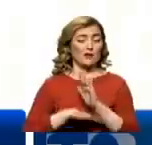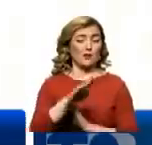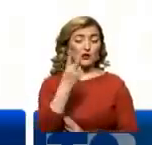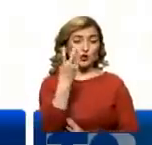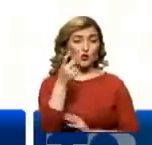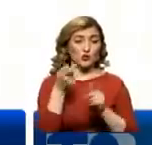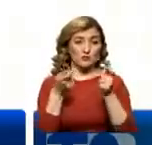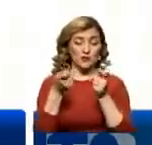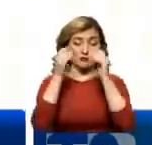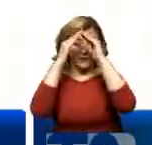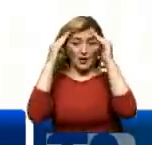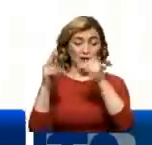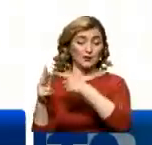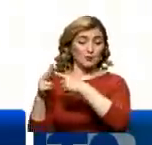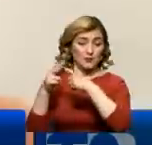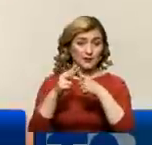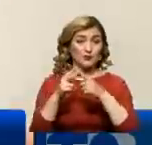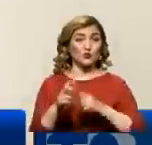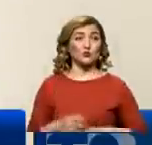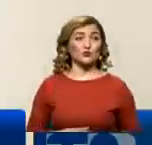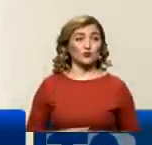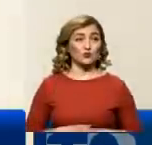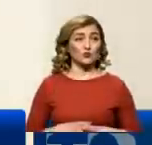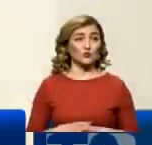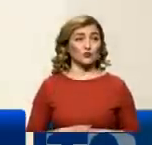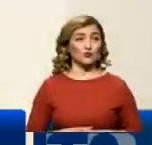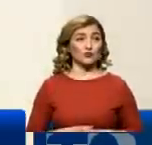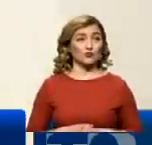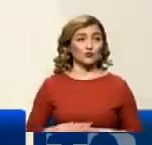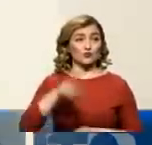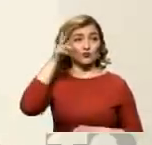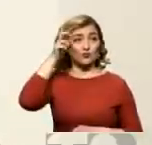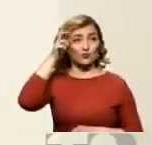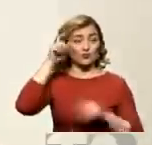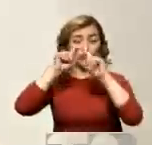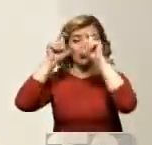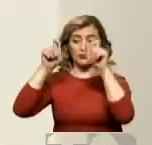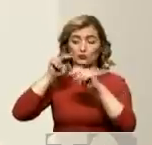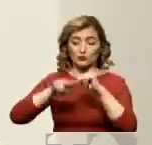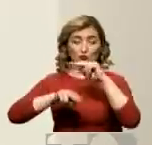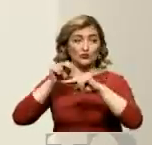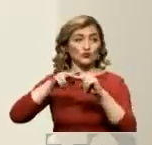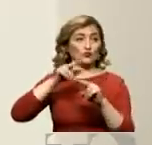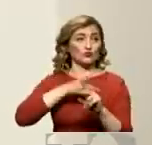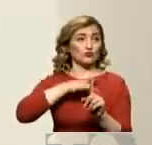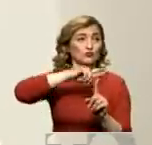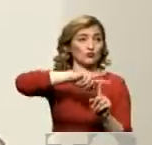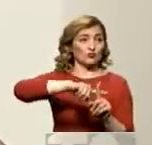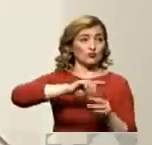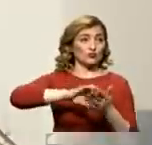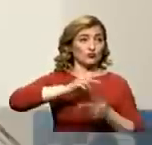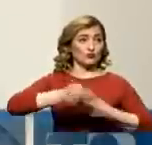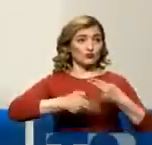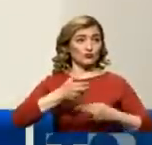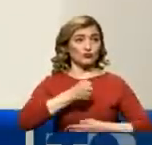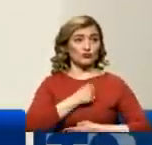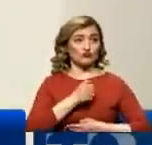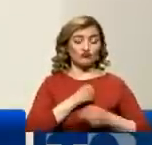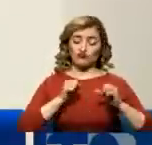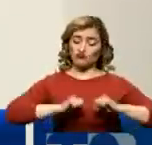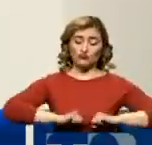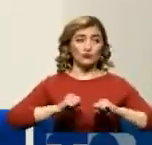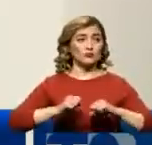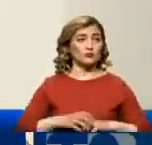12,000 operaciones de créditos hipotecarios. Yo creo que los constructores somos muy positivos, somos muy emprendedores y estamos dispuestos